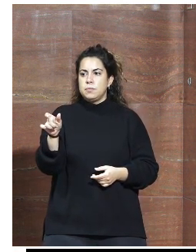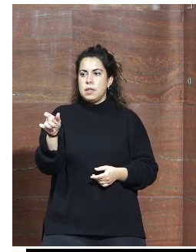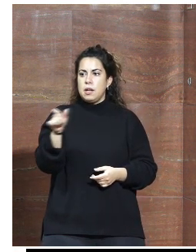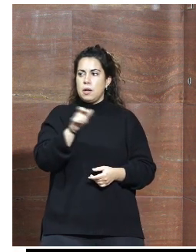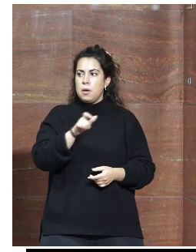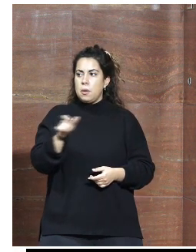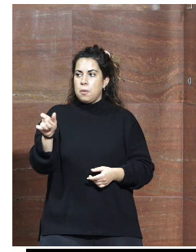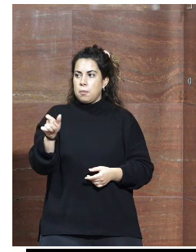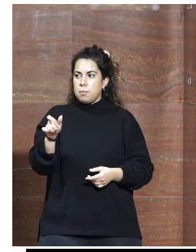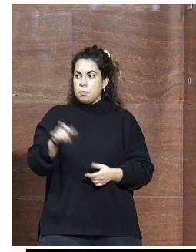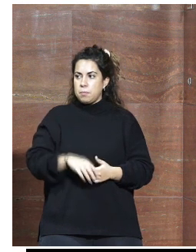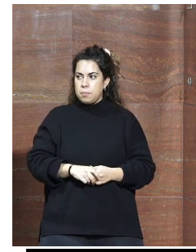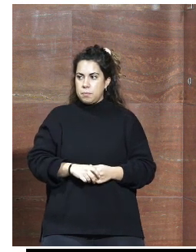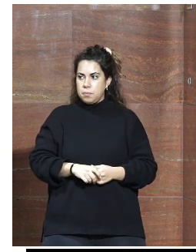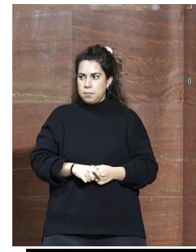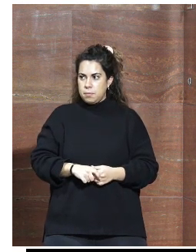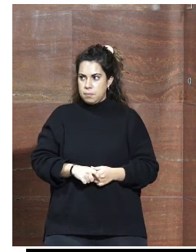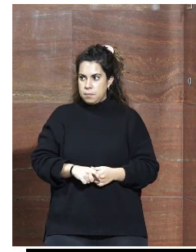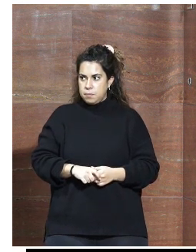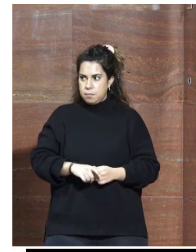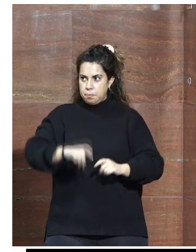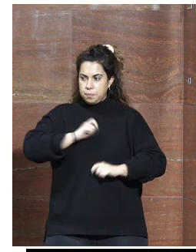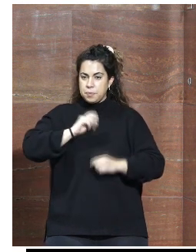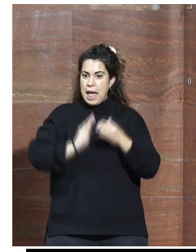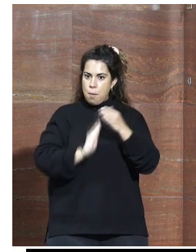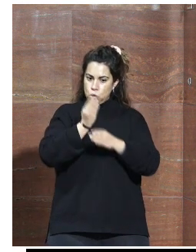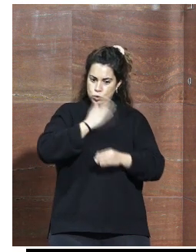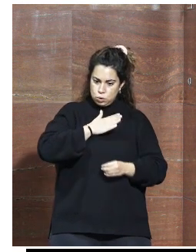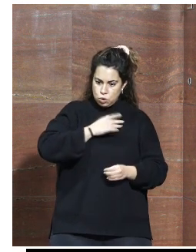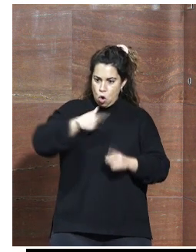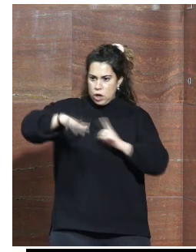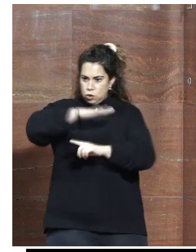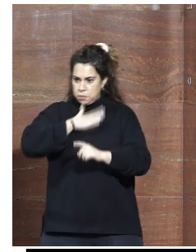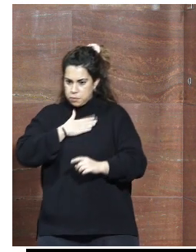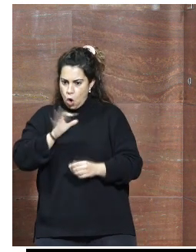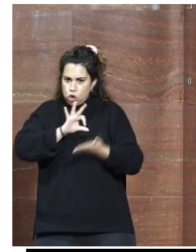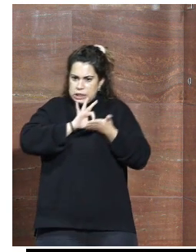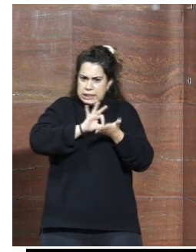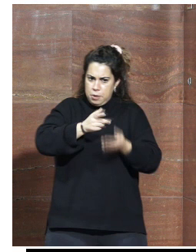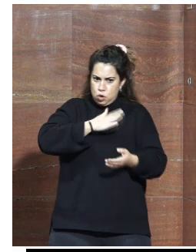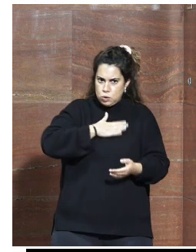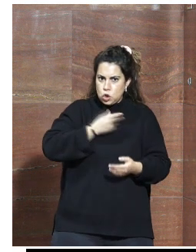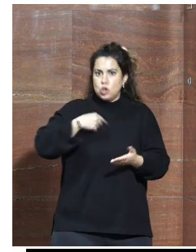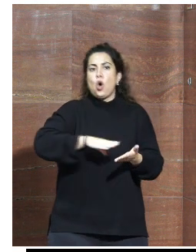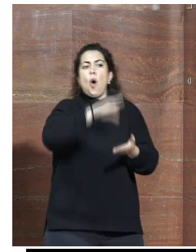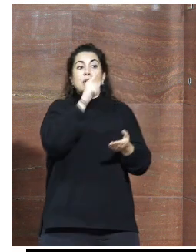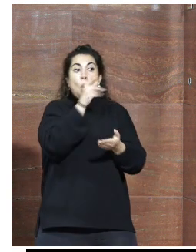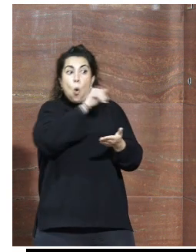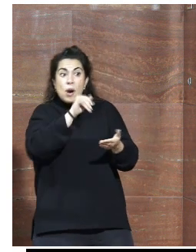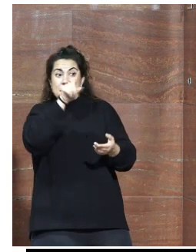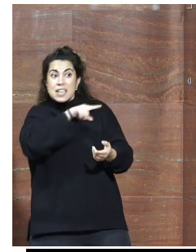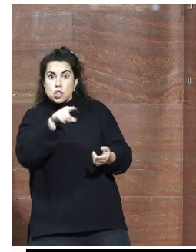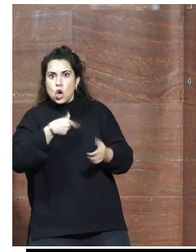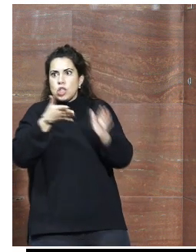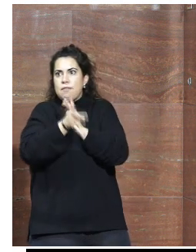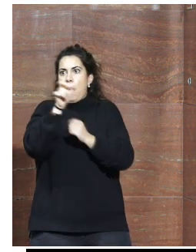hacen reconocer si nuestros productos, nuestros entornos y nuestros servicios se comprenden a la primera son las